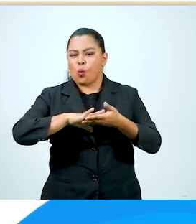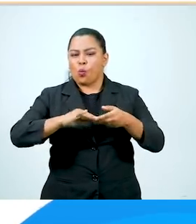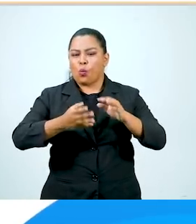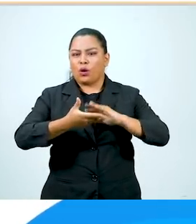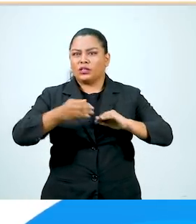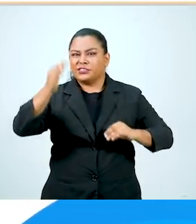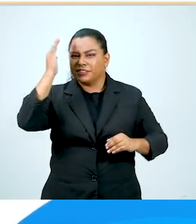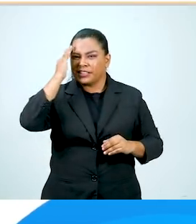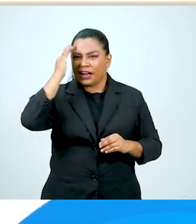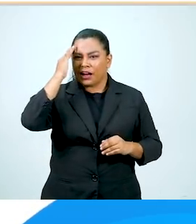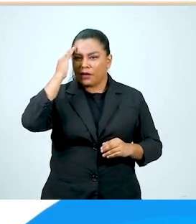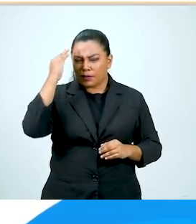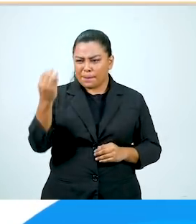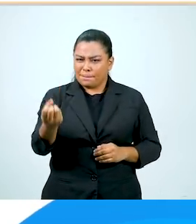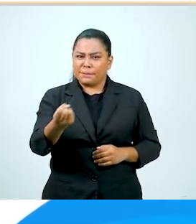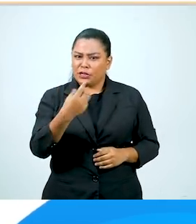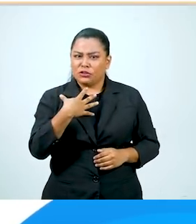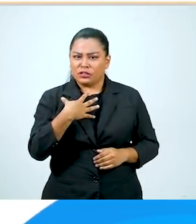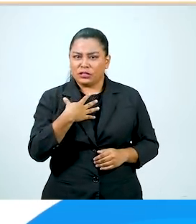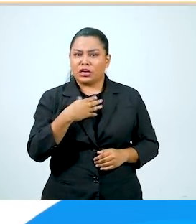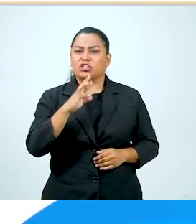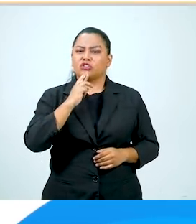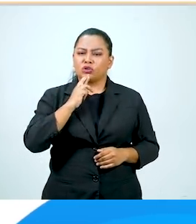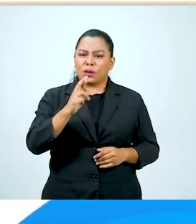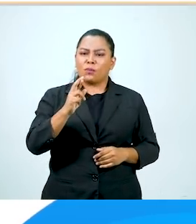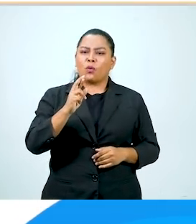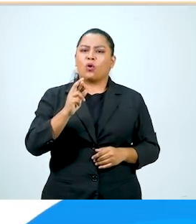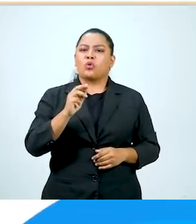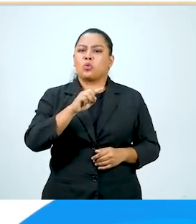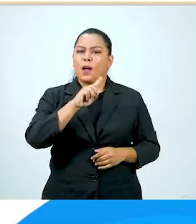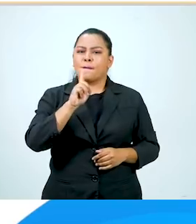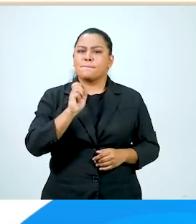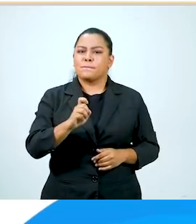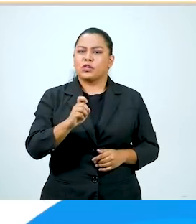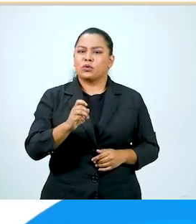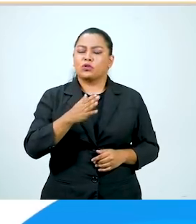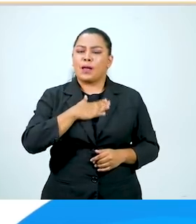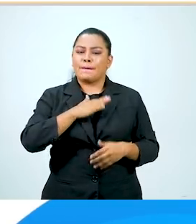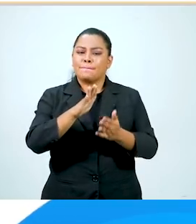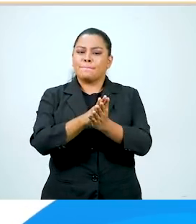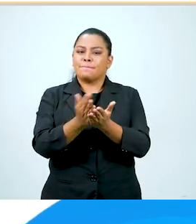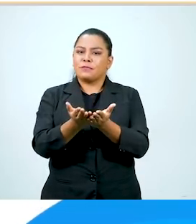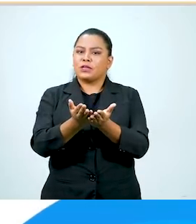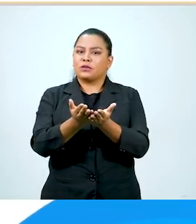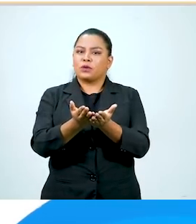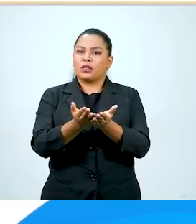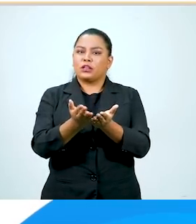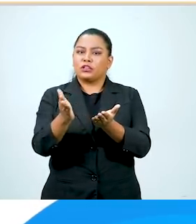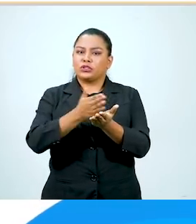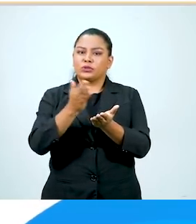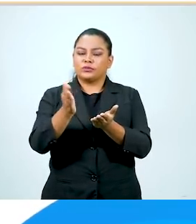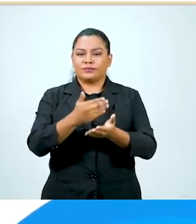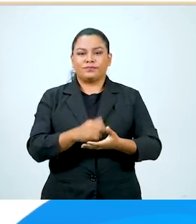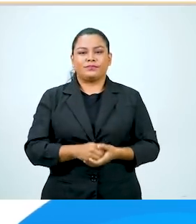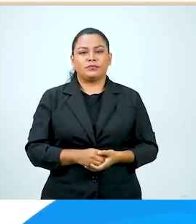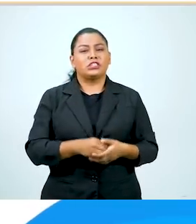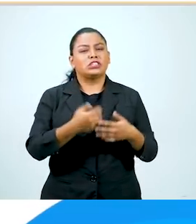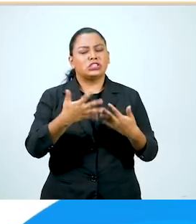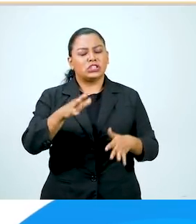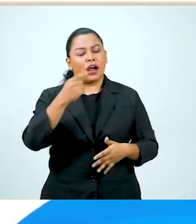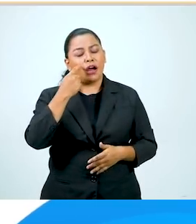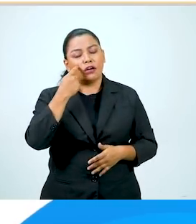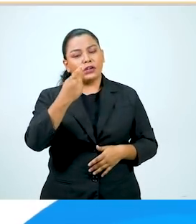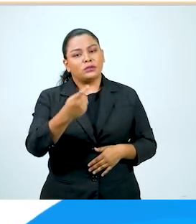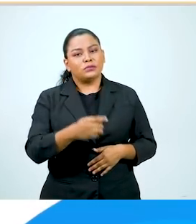conocen. Les pido que me los cuenten y respondo a las preguntas anteriores en mi cuaderno. Como